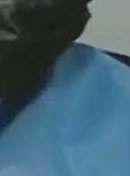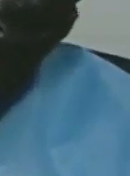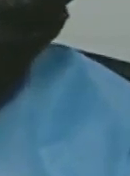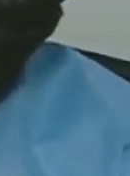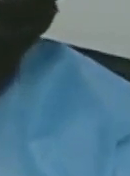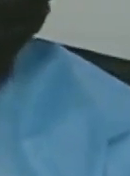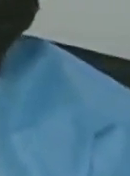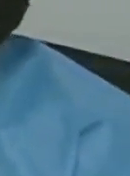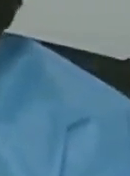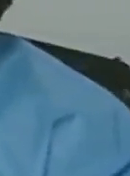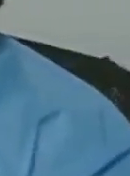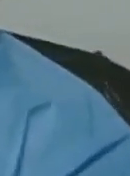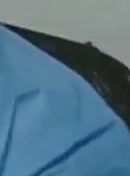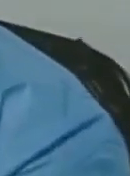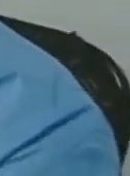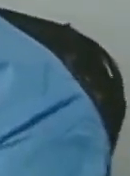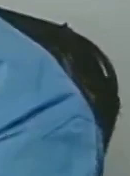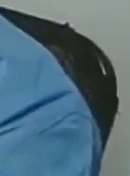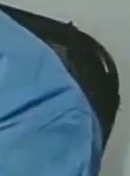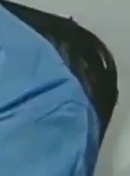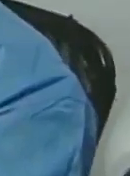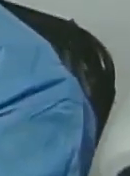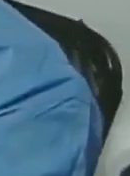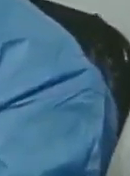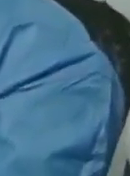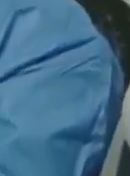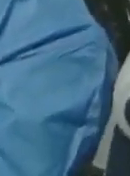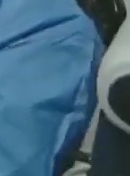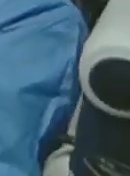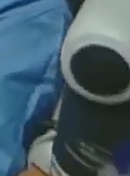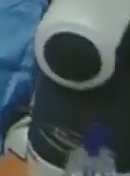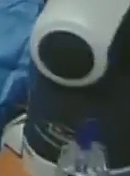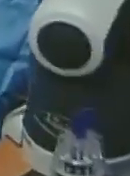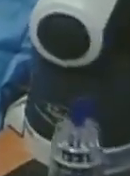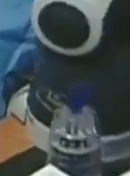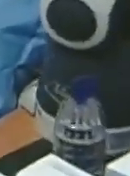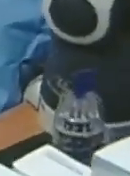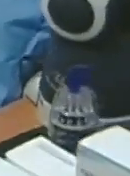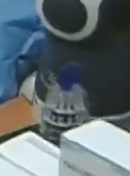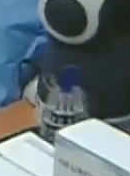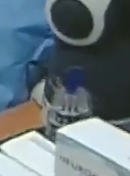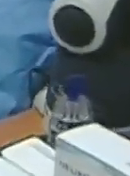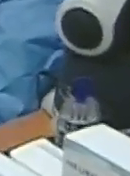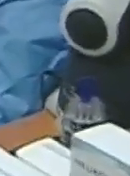auditiva, ahora con el equipo escucha perfectamente. Yo quiero que Anair un comentario.